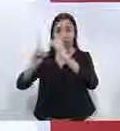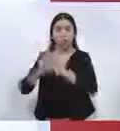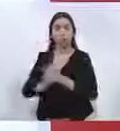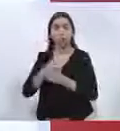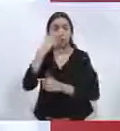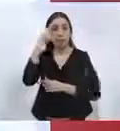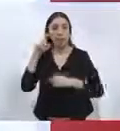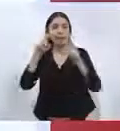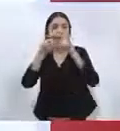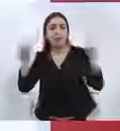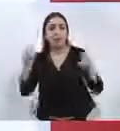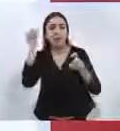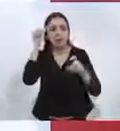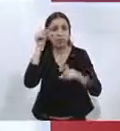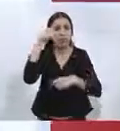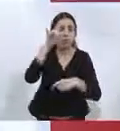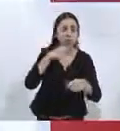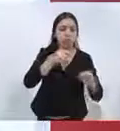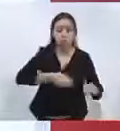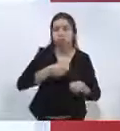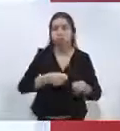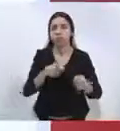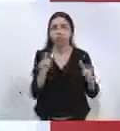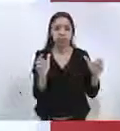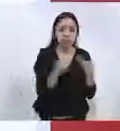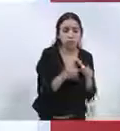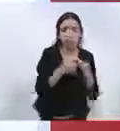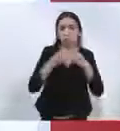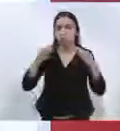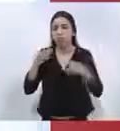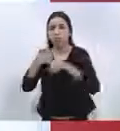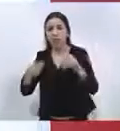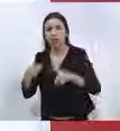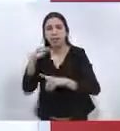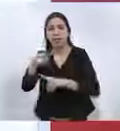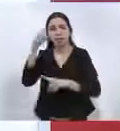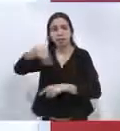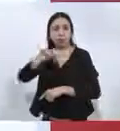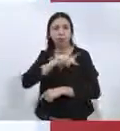para el tema agropecuario, con énfasis en pequeños y medianos productores, ¿verdad?